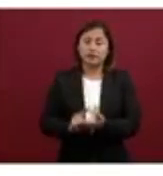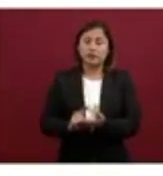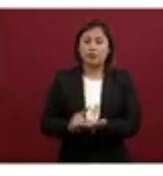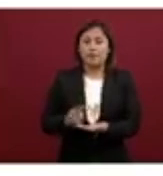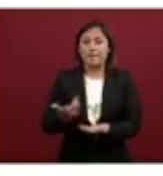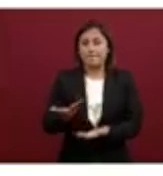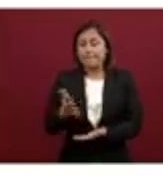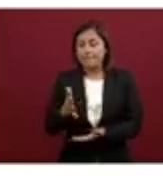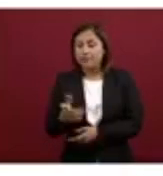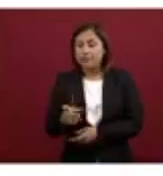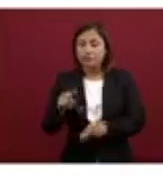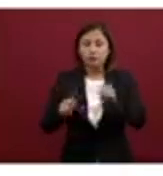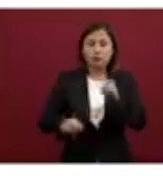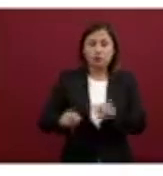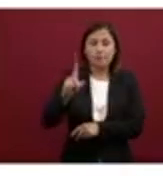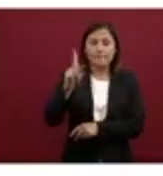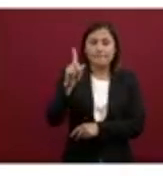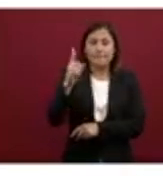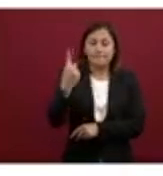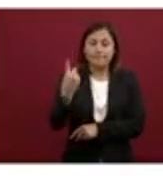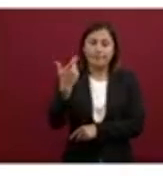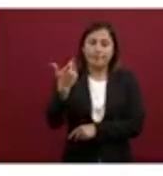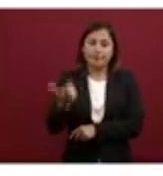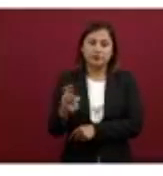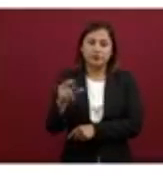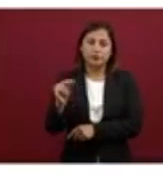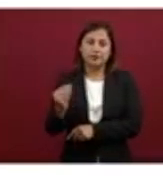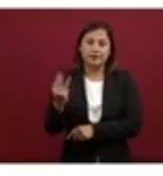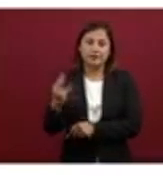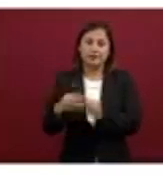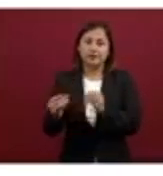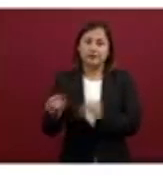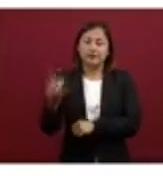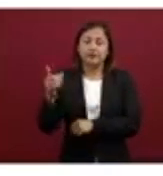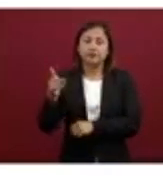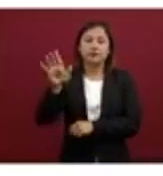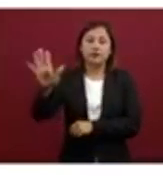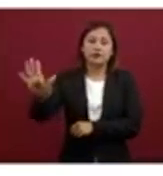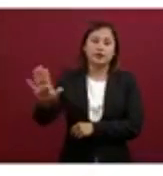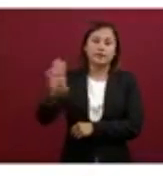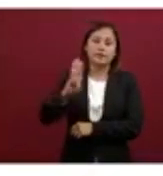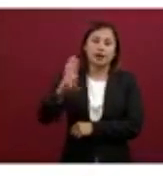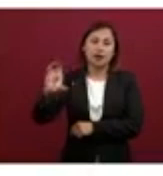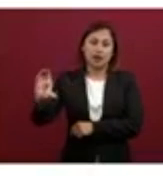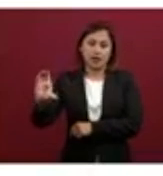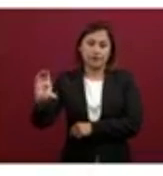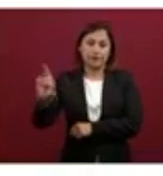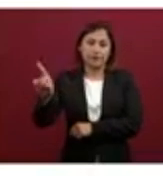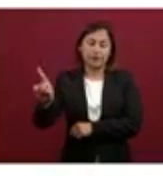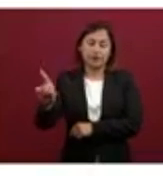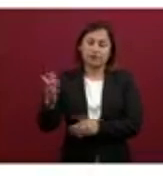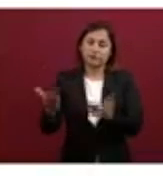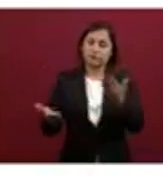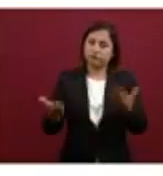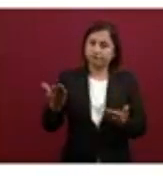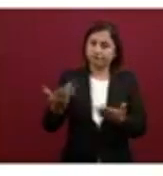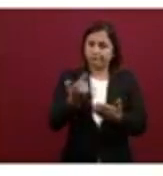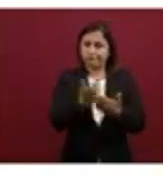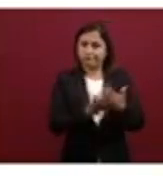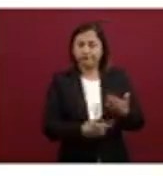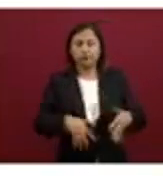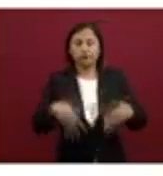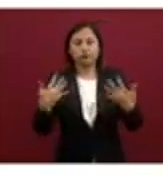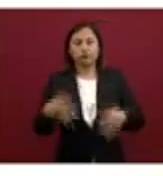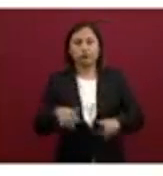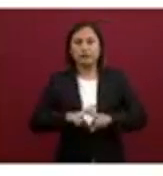1 peso con 83 centavos de Kino Gas del Noreste en Mexicali, Baja California. Si ven, las diferencias también son mucho más